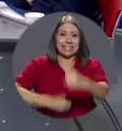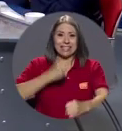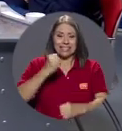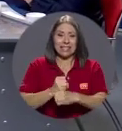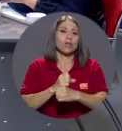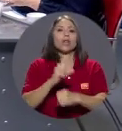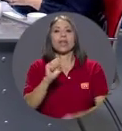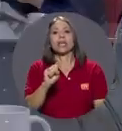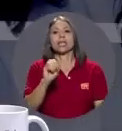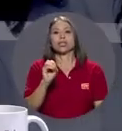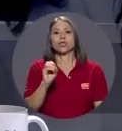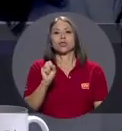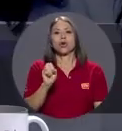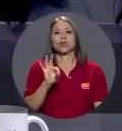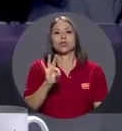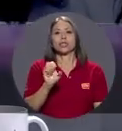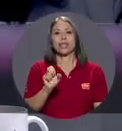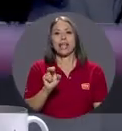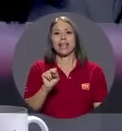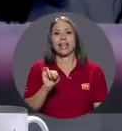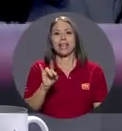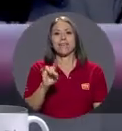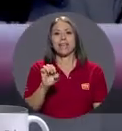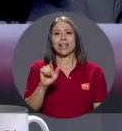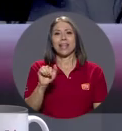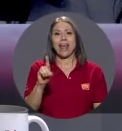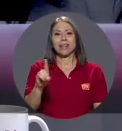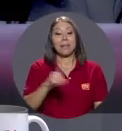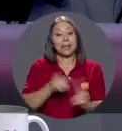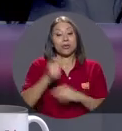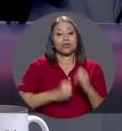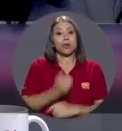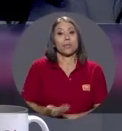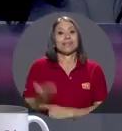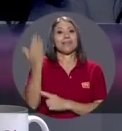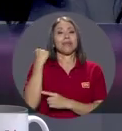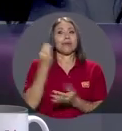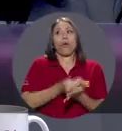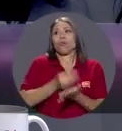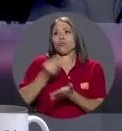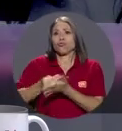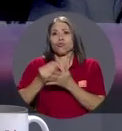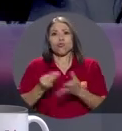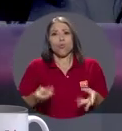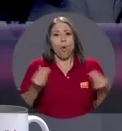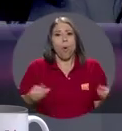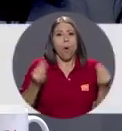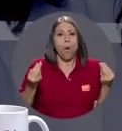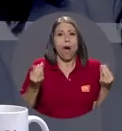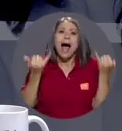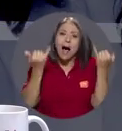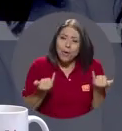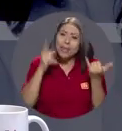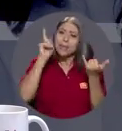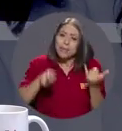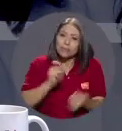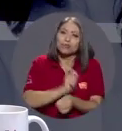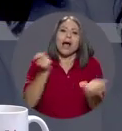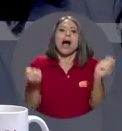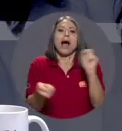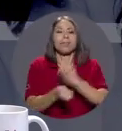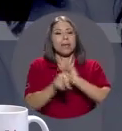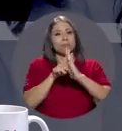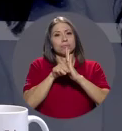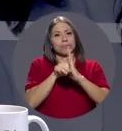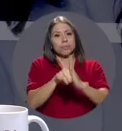de la sostenibilidad, el siglo XX fue el siglo del consumo, con un paradigma que tenemos que cambiar todavía,